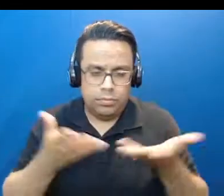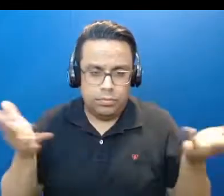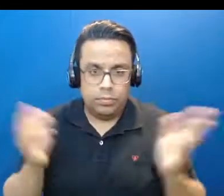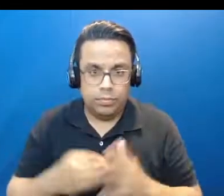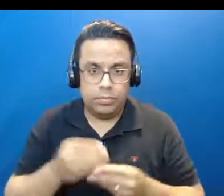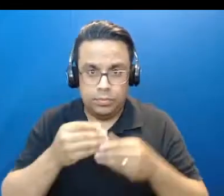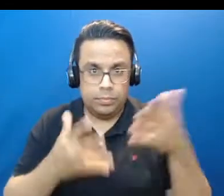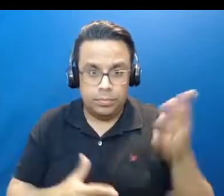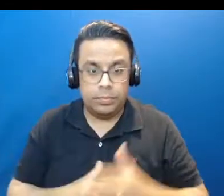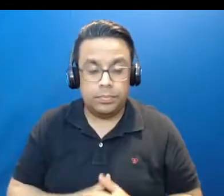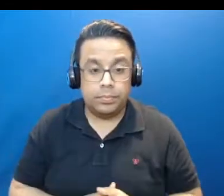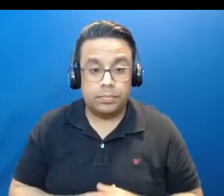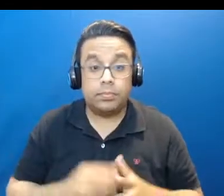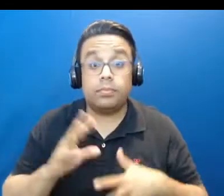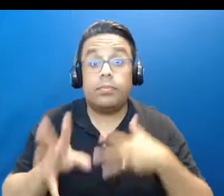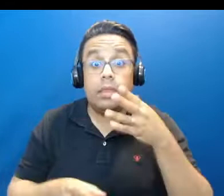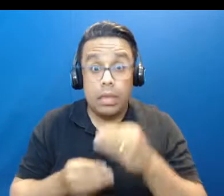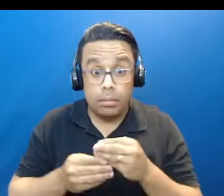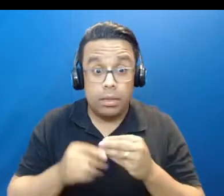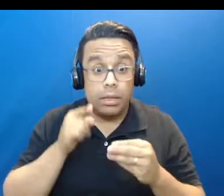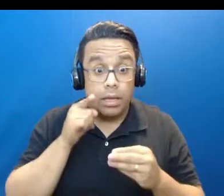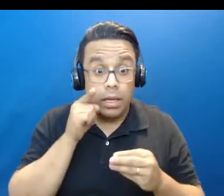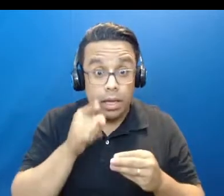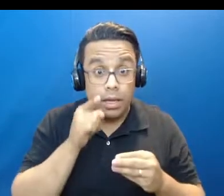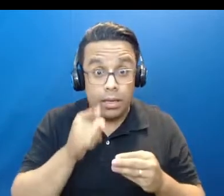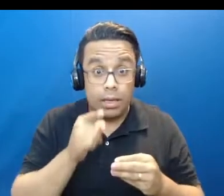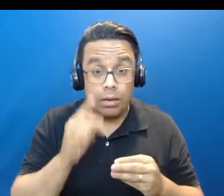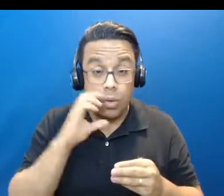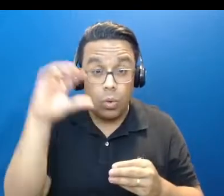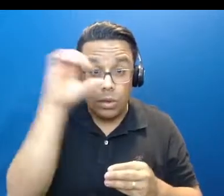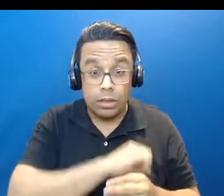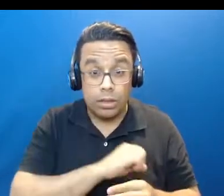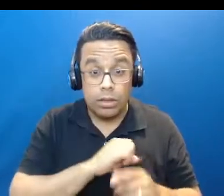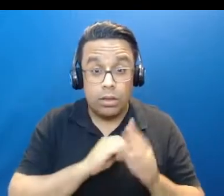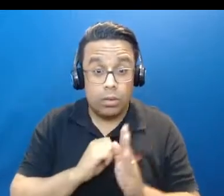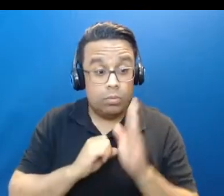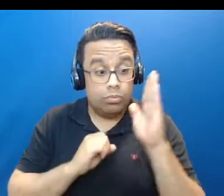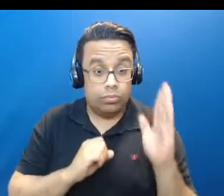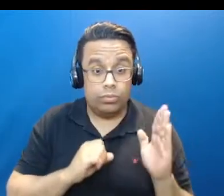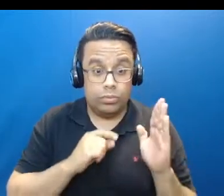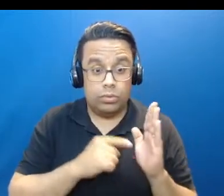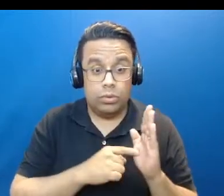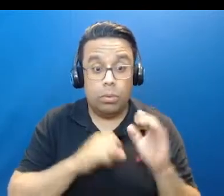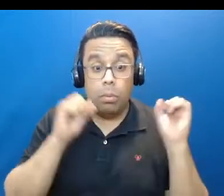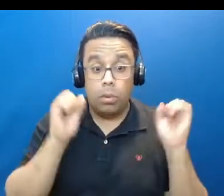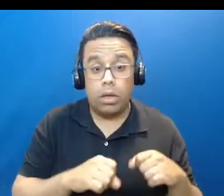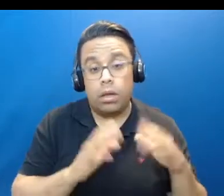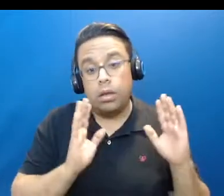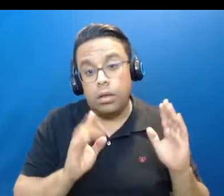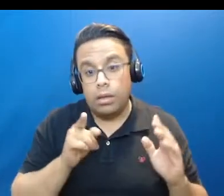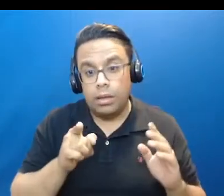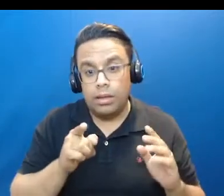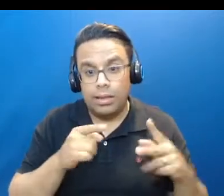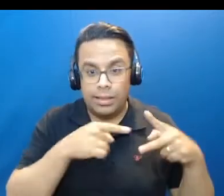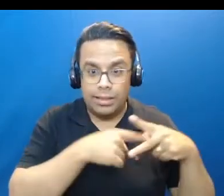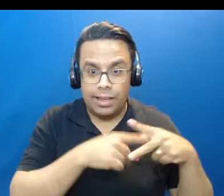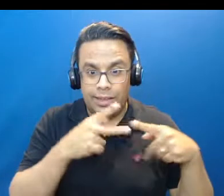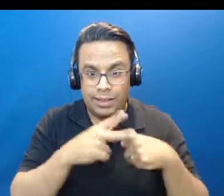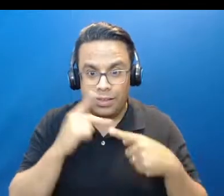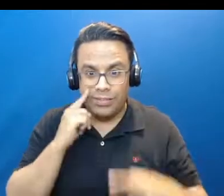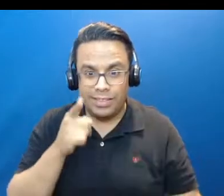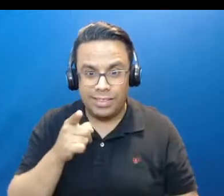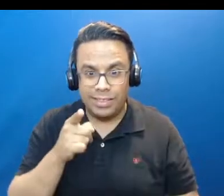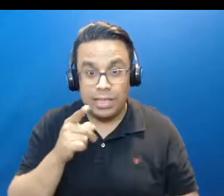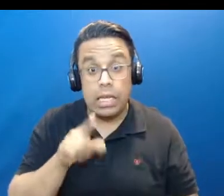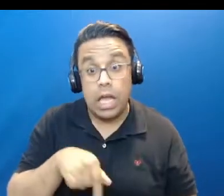Inclusive, podemos configurar que en un extremo exista o tenga un tipo de cota y en